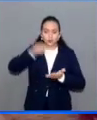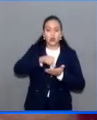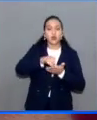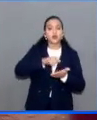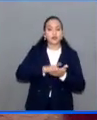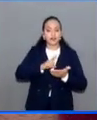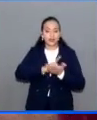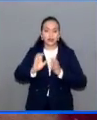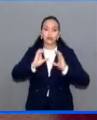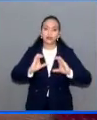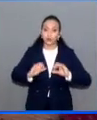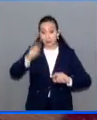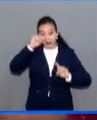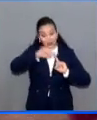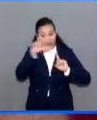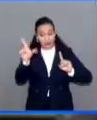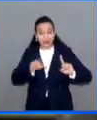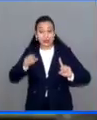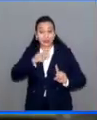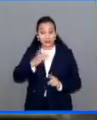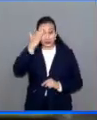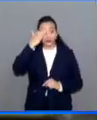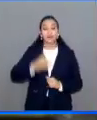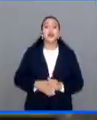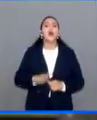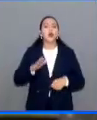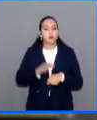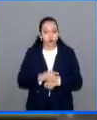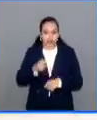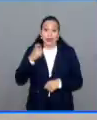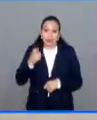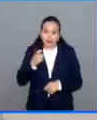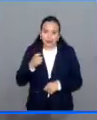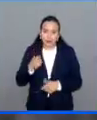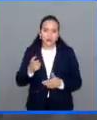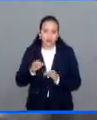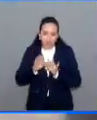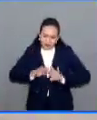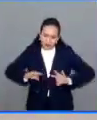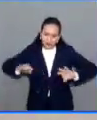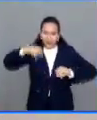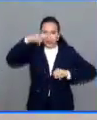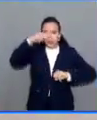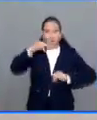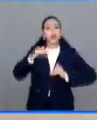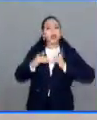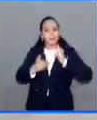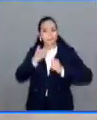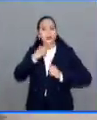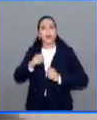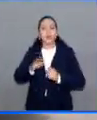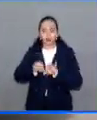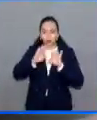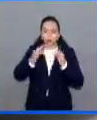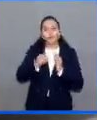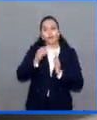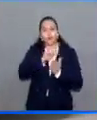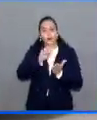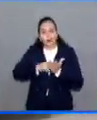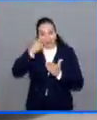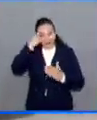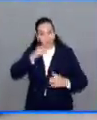en México, puesto que es materia pendiente avanzar hacia un sistema nacional de cuidados. Para el canal del Poder Judicial